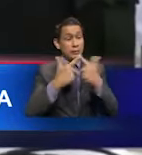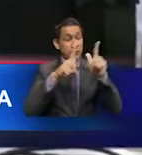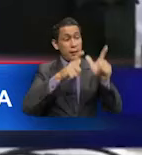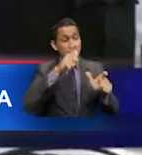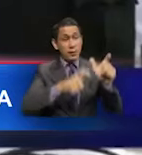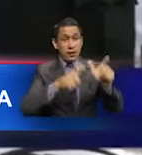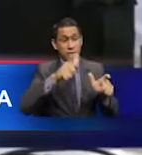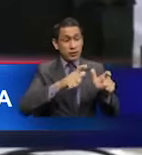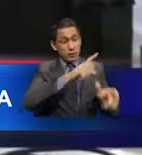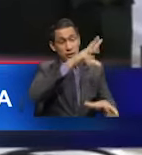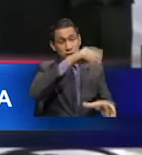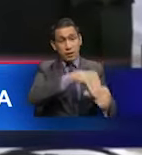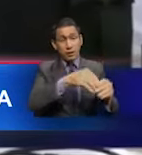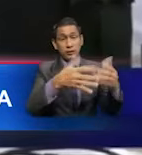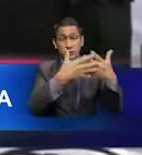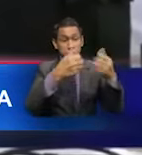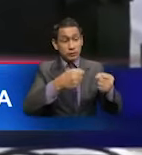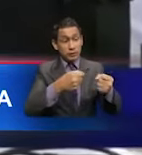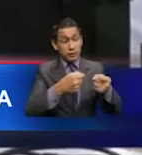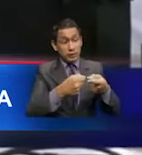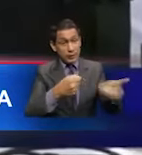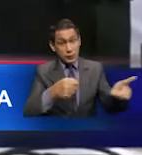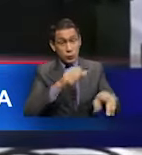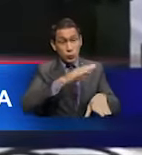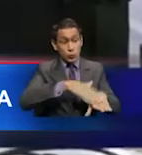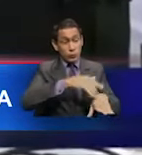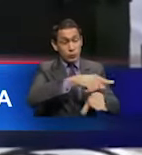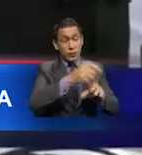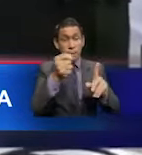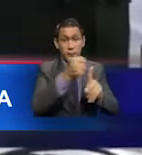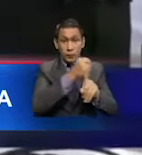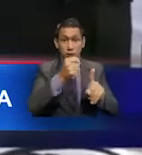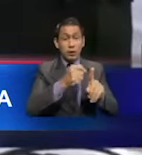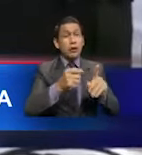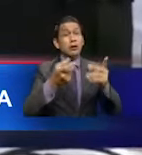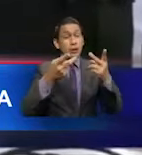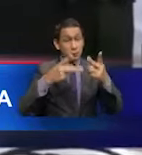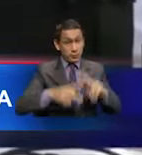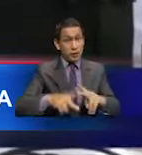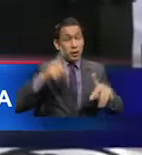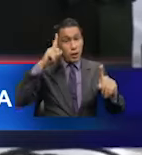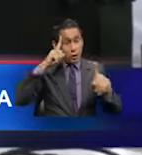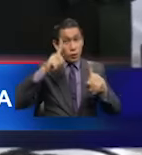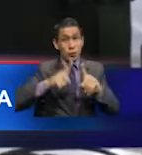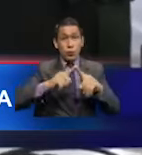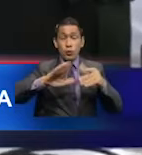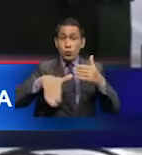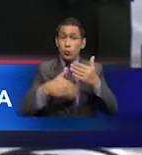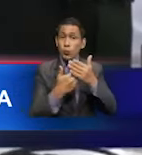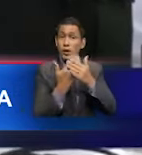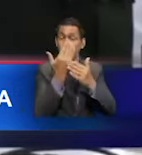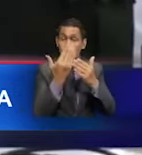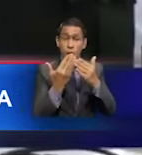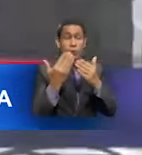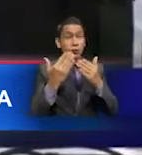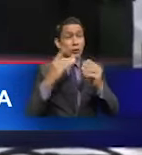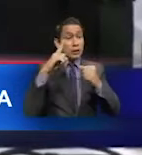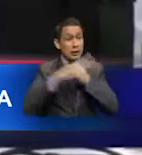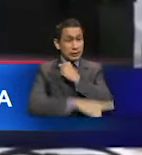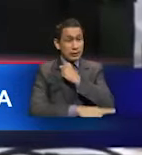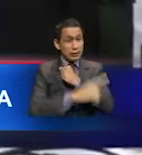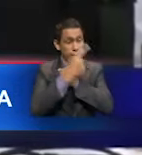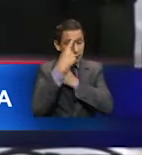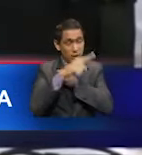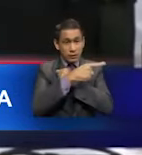execrables, en donde se tipifiquen nuevos delitos, en donde se aumenten las penas para ciertos delitos.